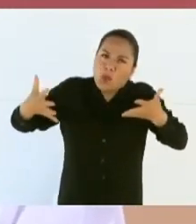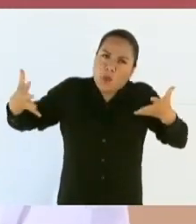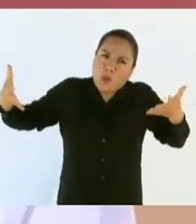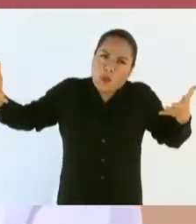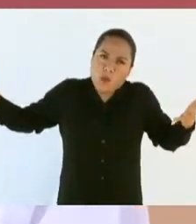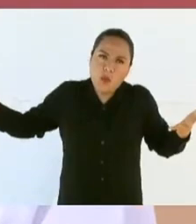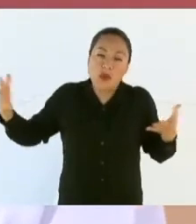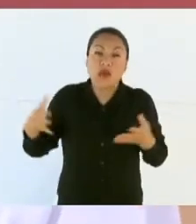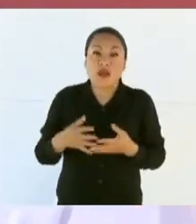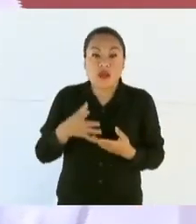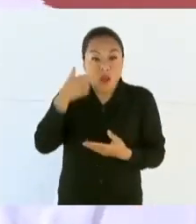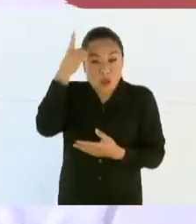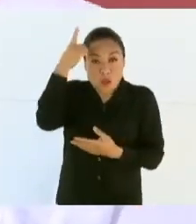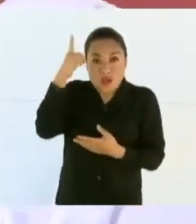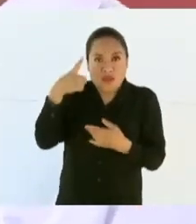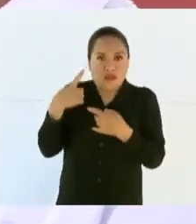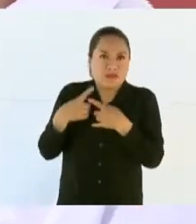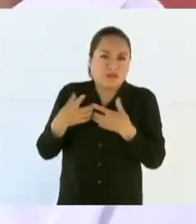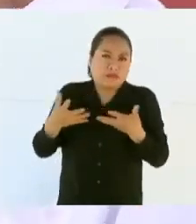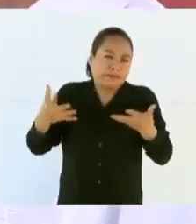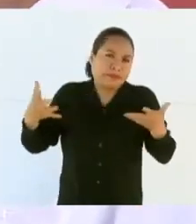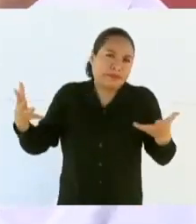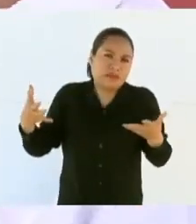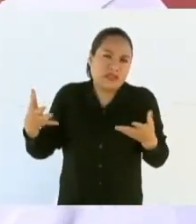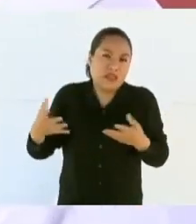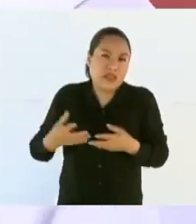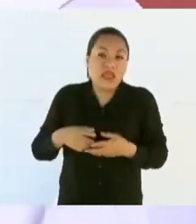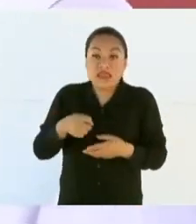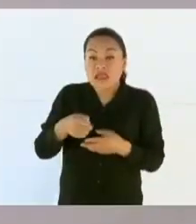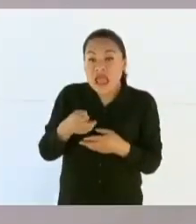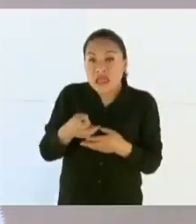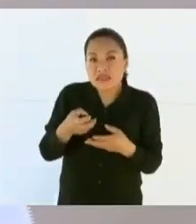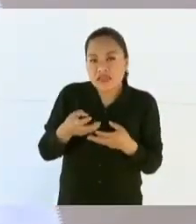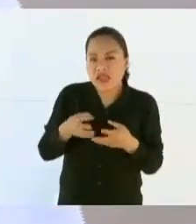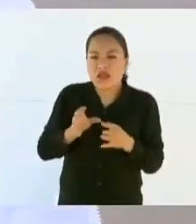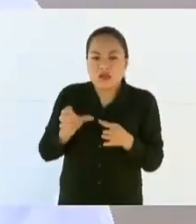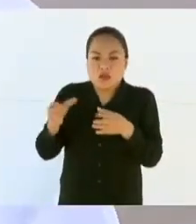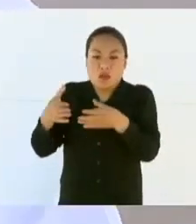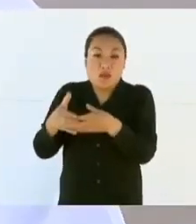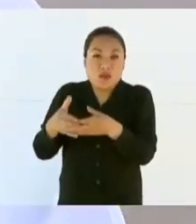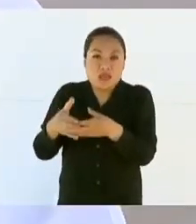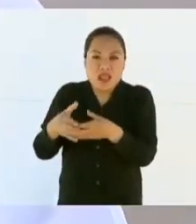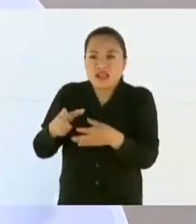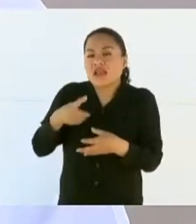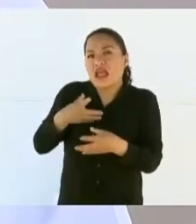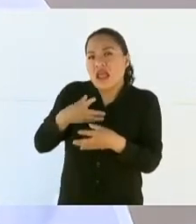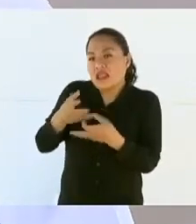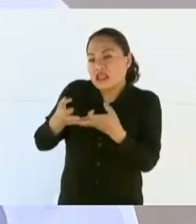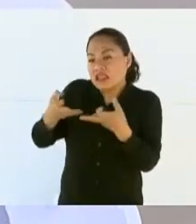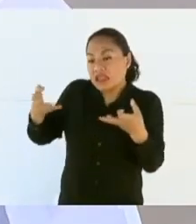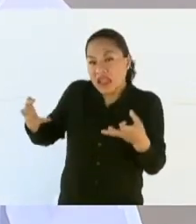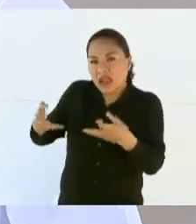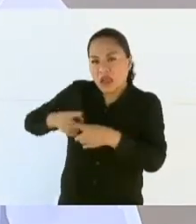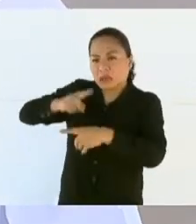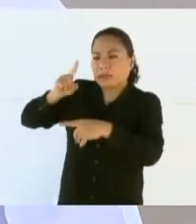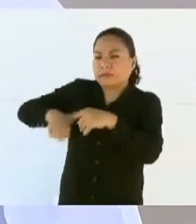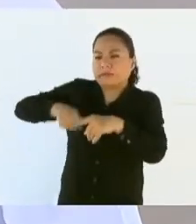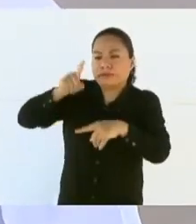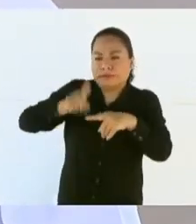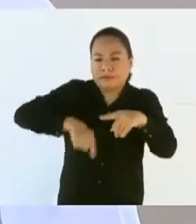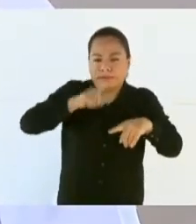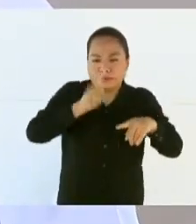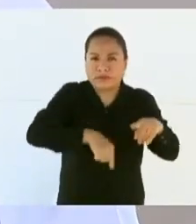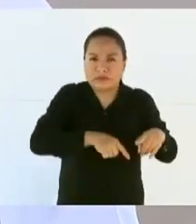Desde luego, se despojó a las comunidades indígenas. Esto fue lo